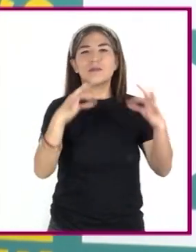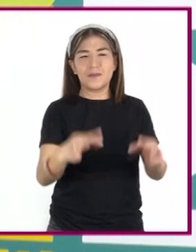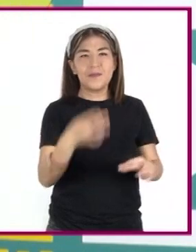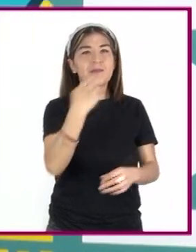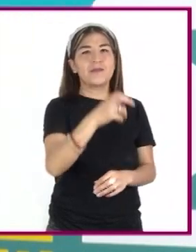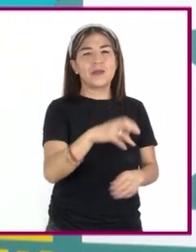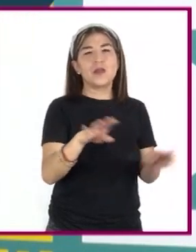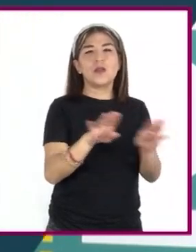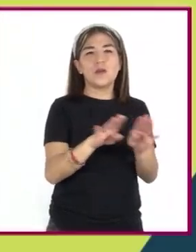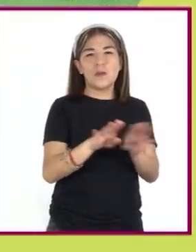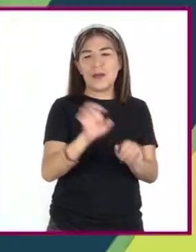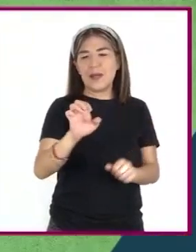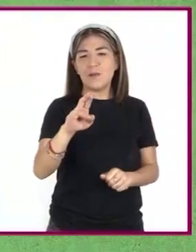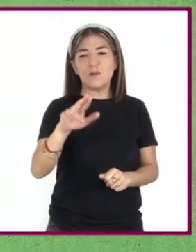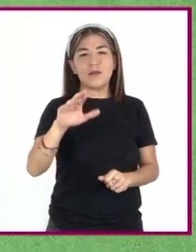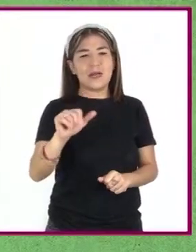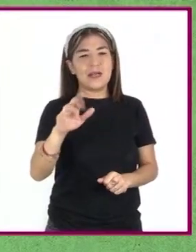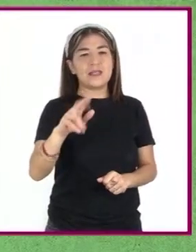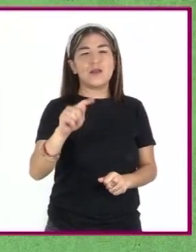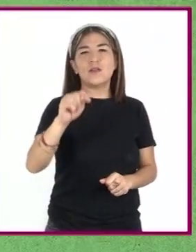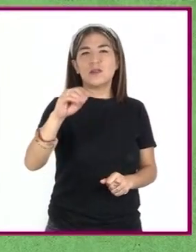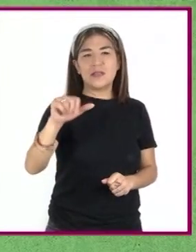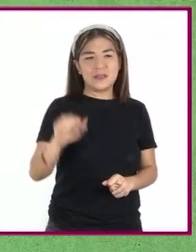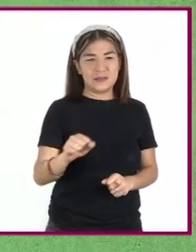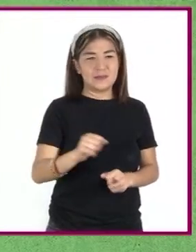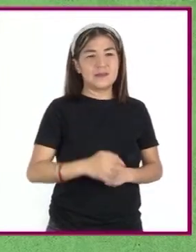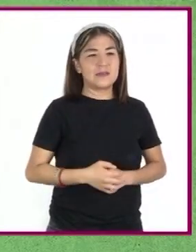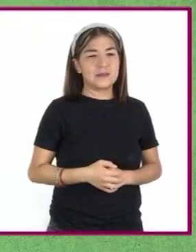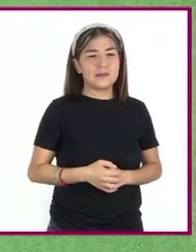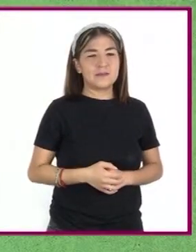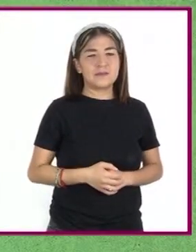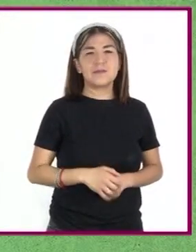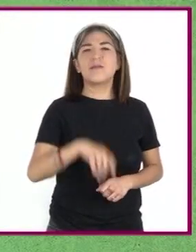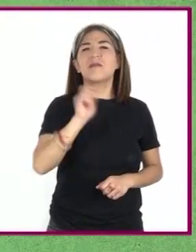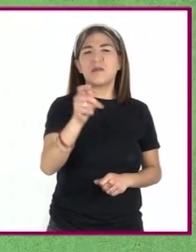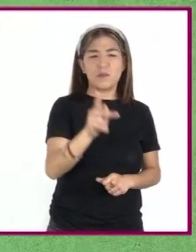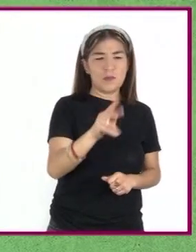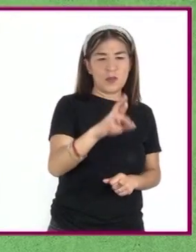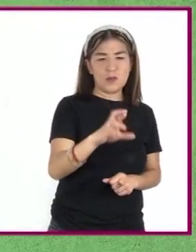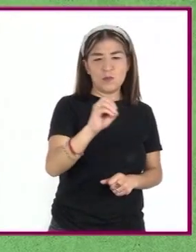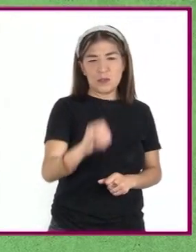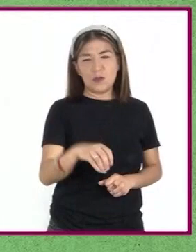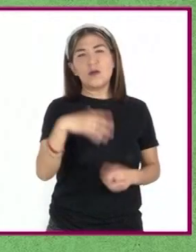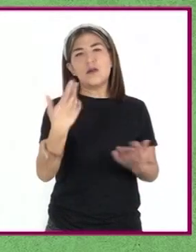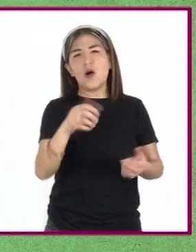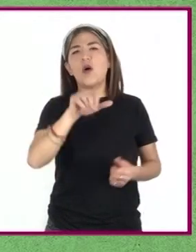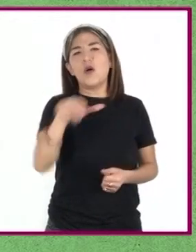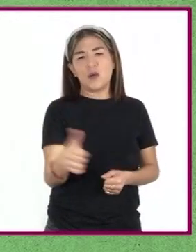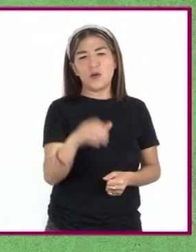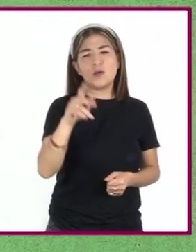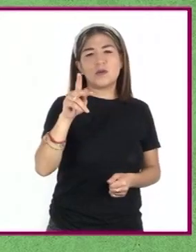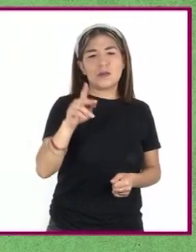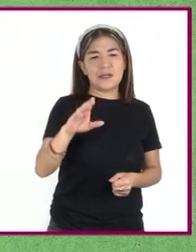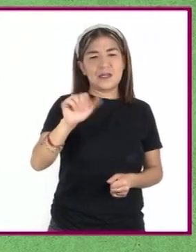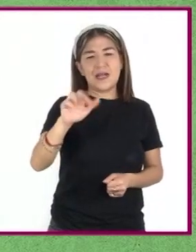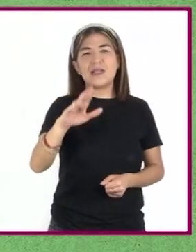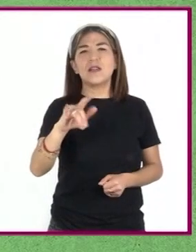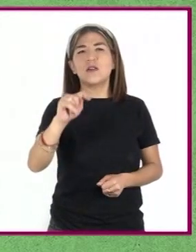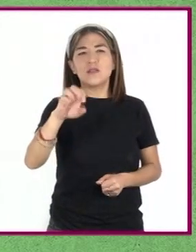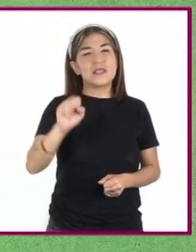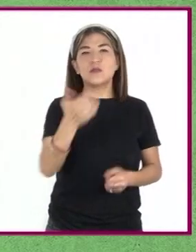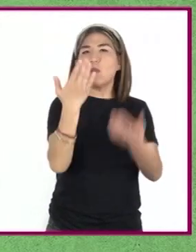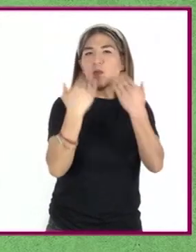células eucariotas. Las células procariotas o procariontes no poseen núcleo. Su